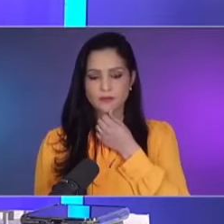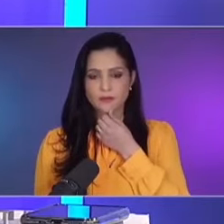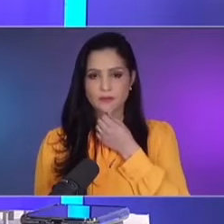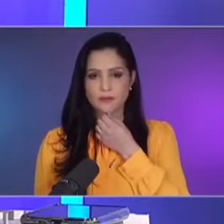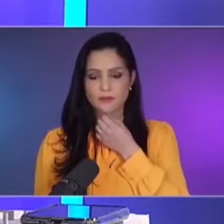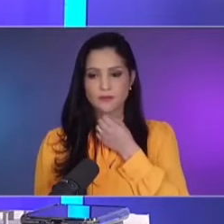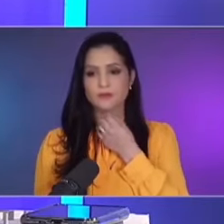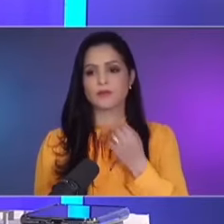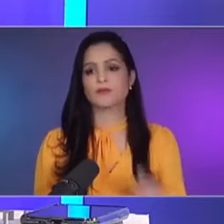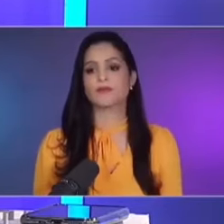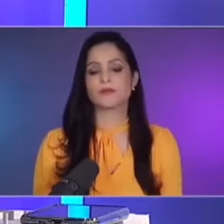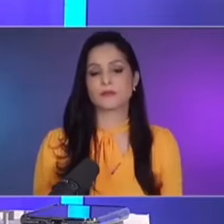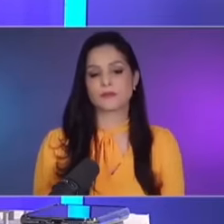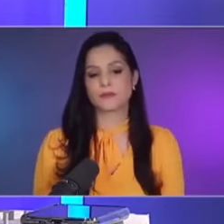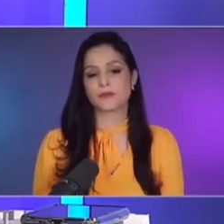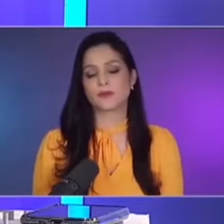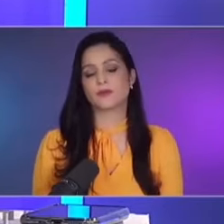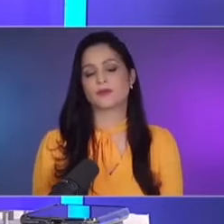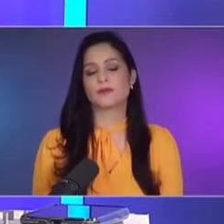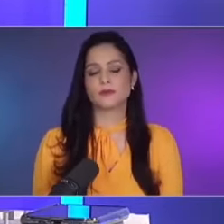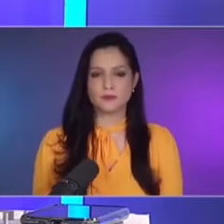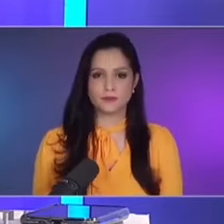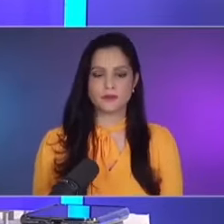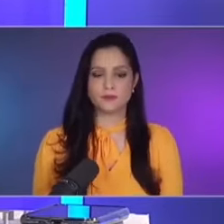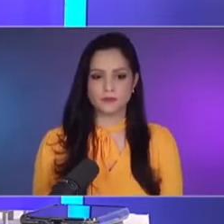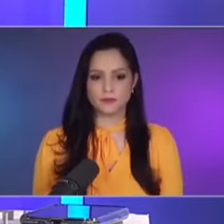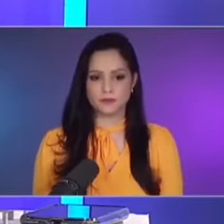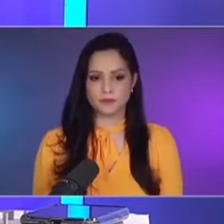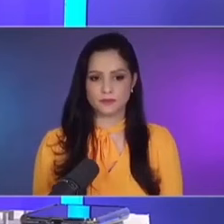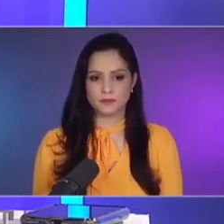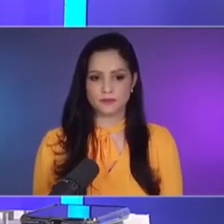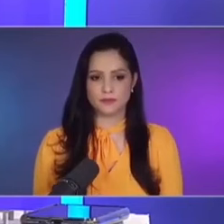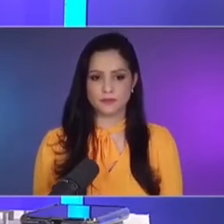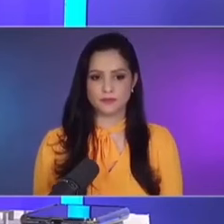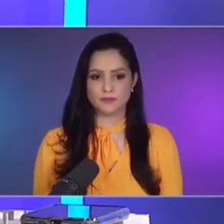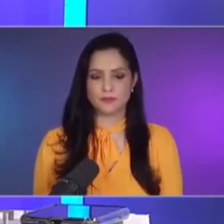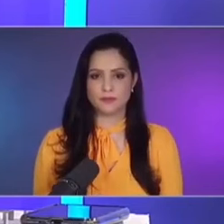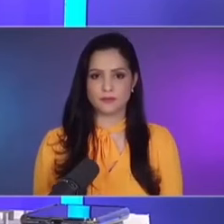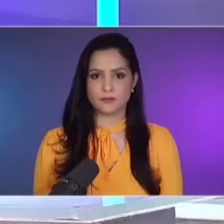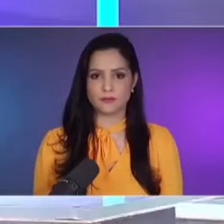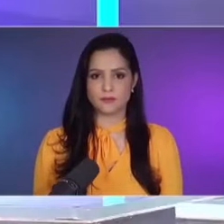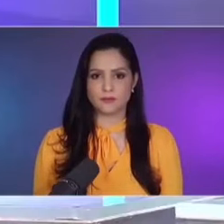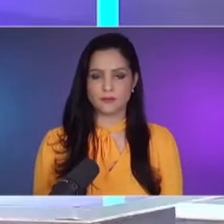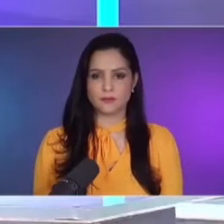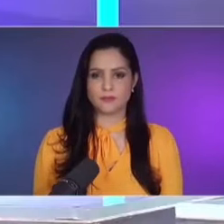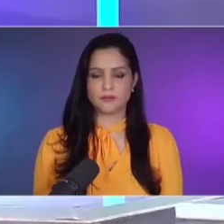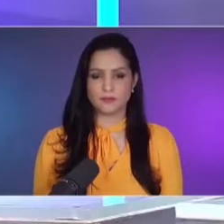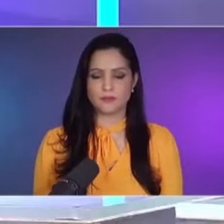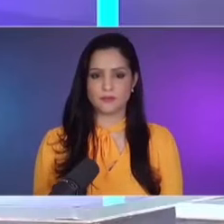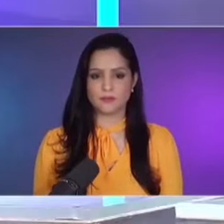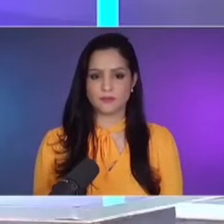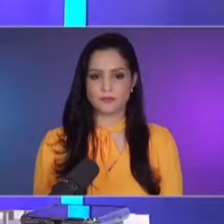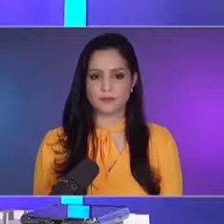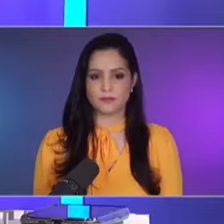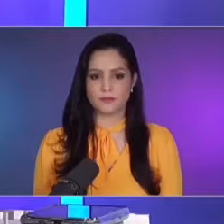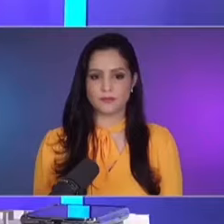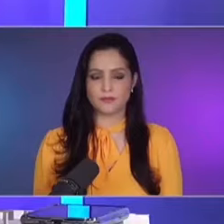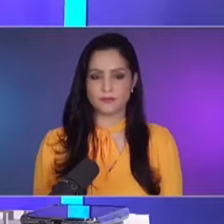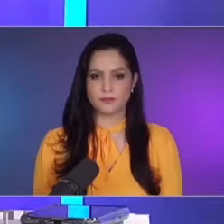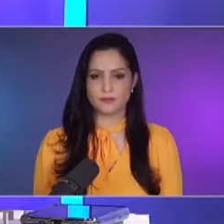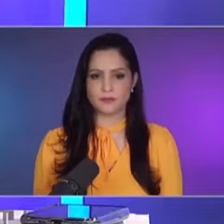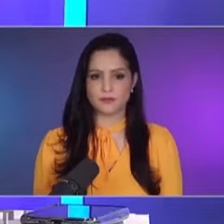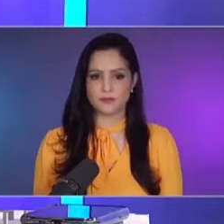sector de la cultura lo necesita demasiado aquí hay sectores que no tributan Okay yo quiero saber aquí hay sectores que no tributan y hay leyes de